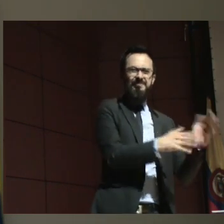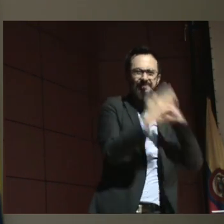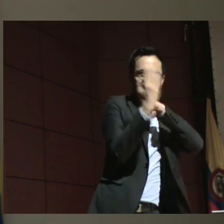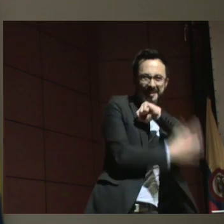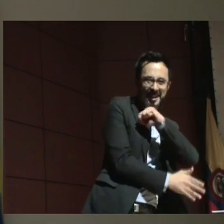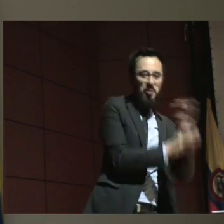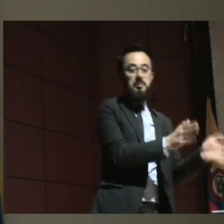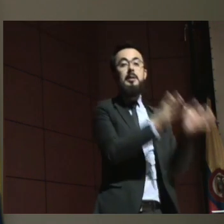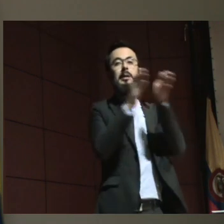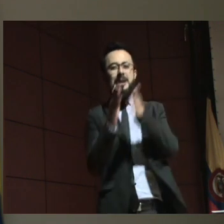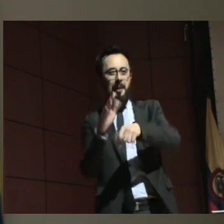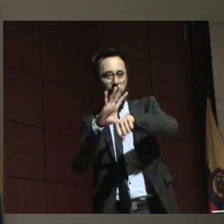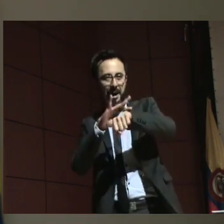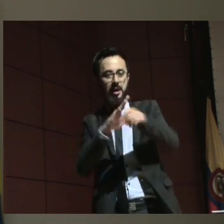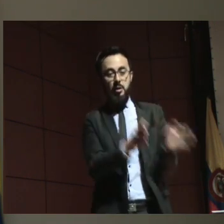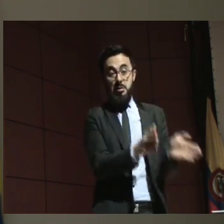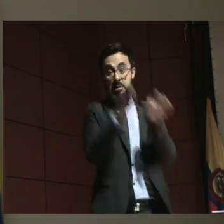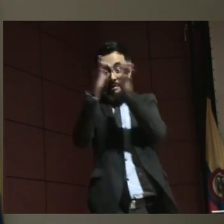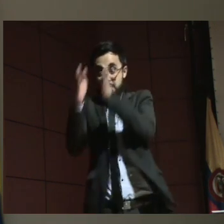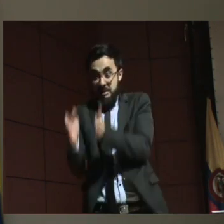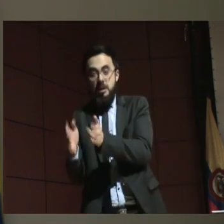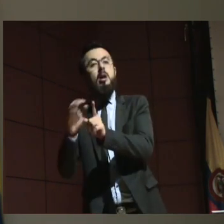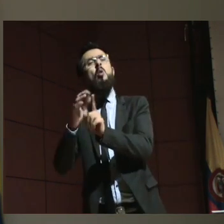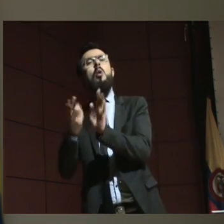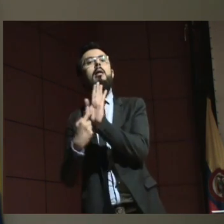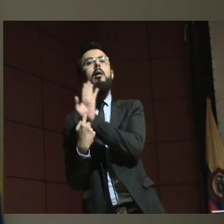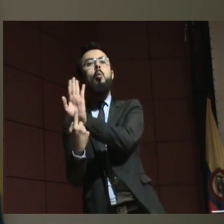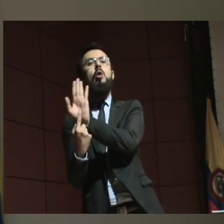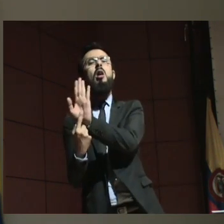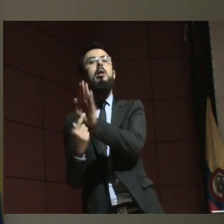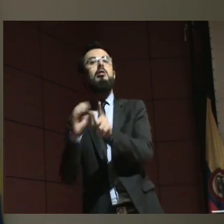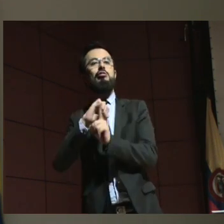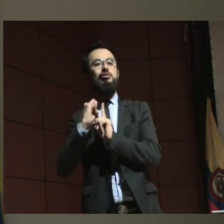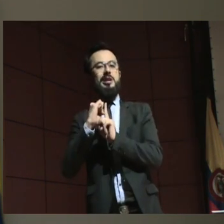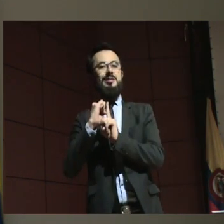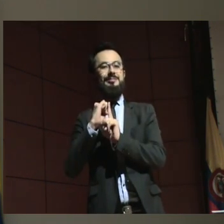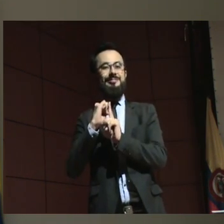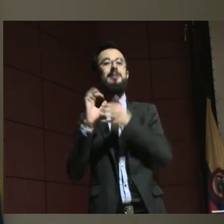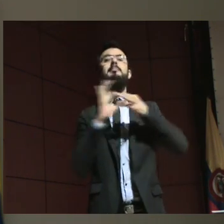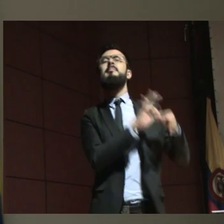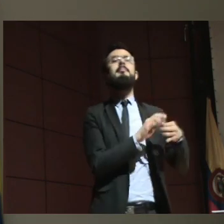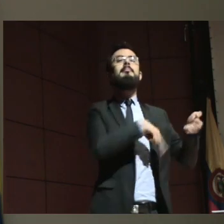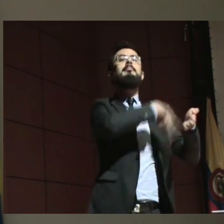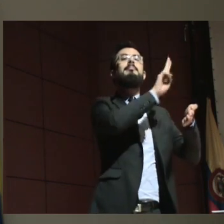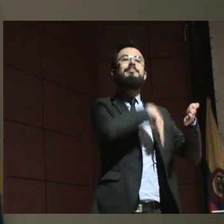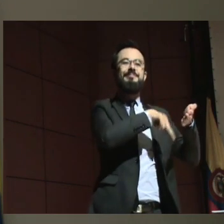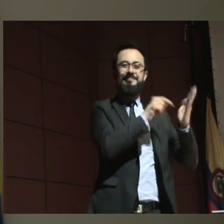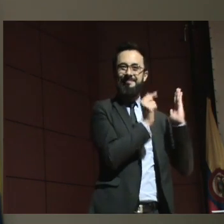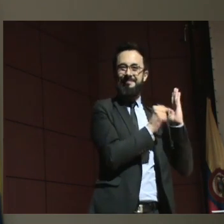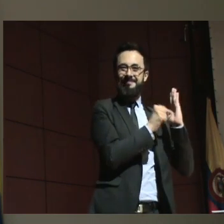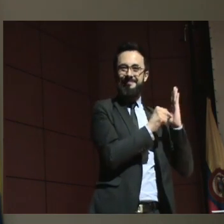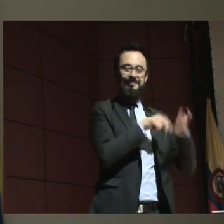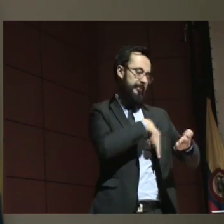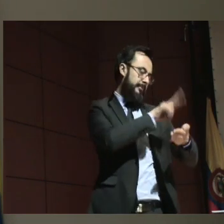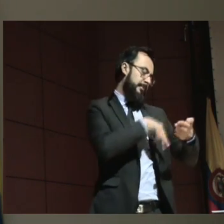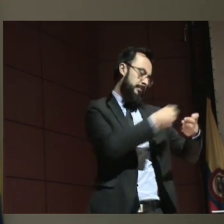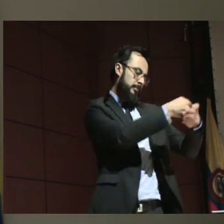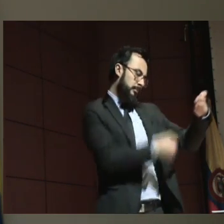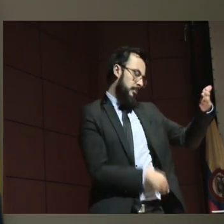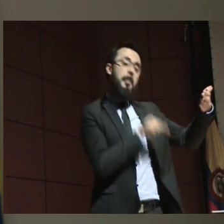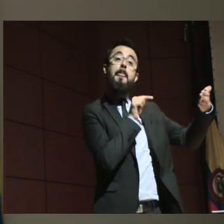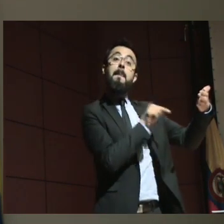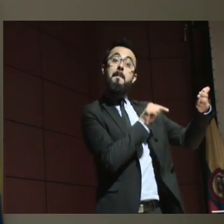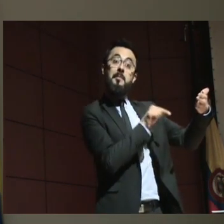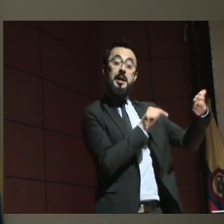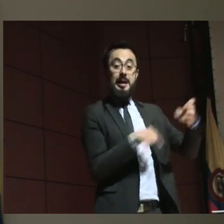El modelo social es el que está consagrado en la Convención sobre los Derechos de las Personas con Discapacidad. Y el modelo social no entiende la